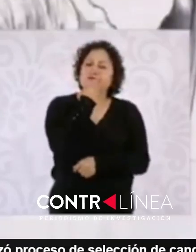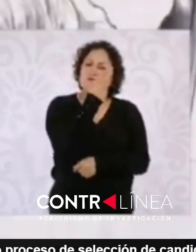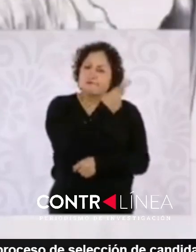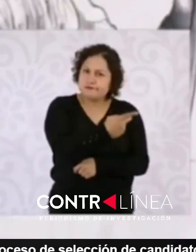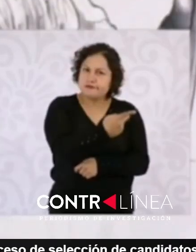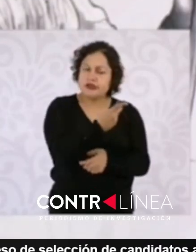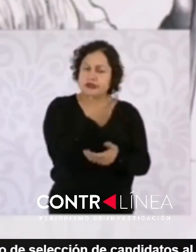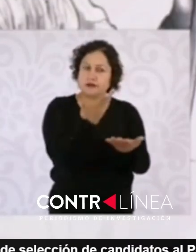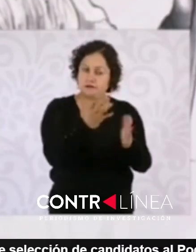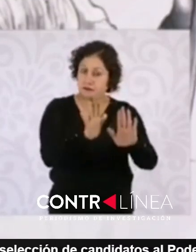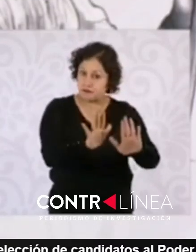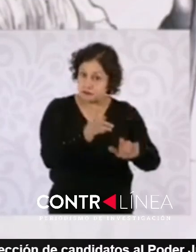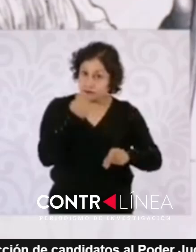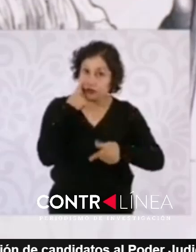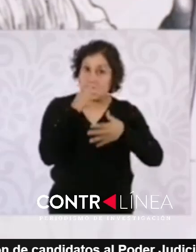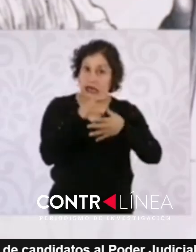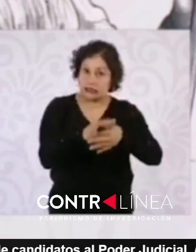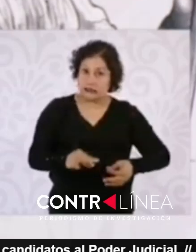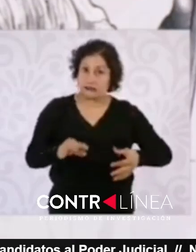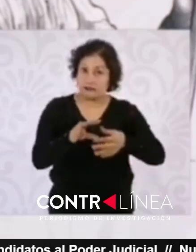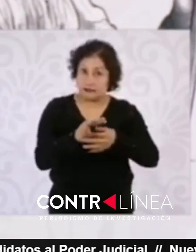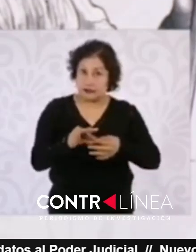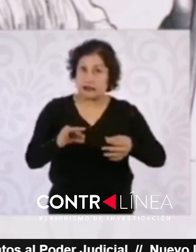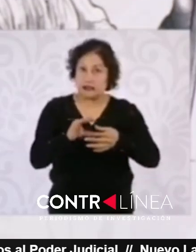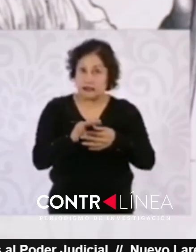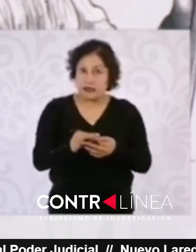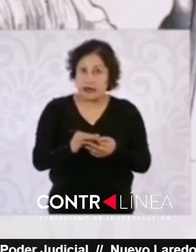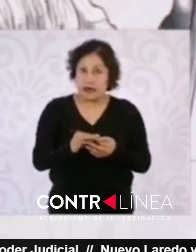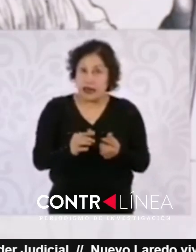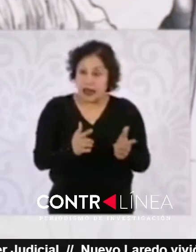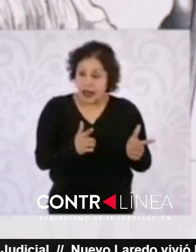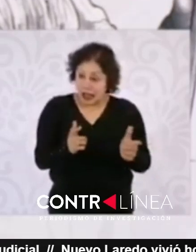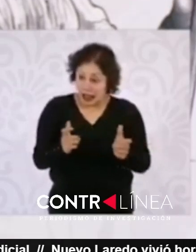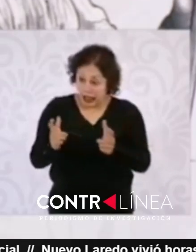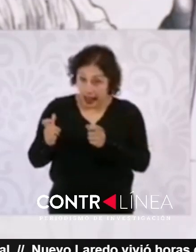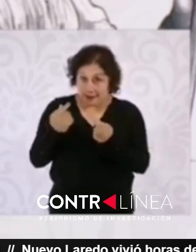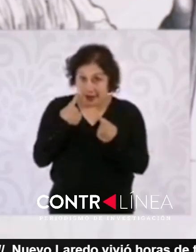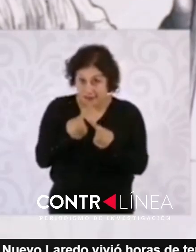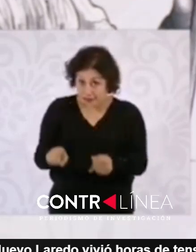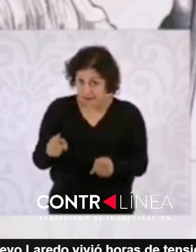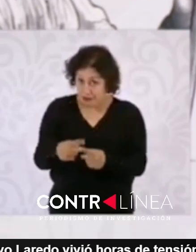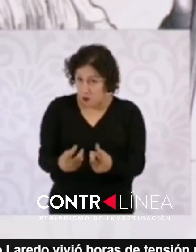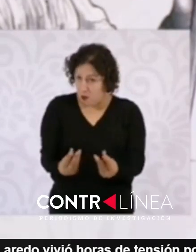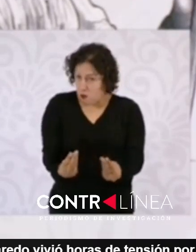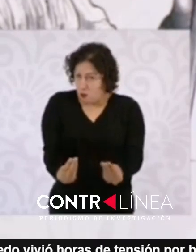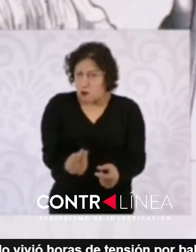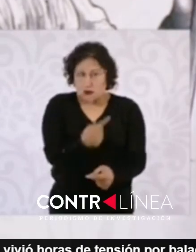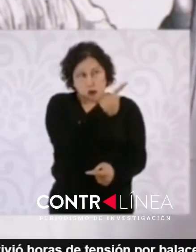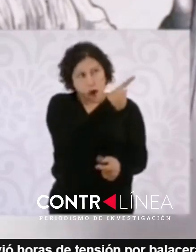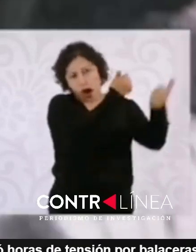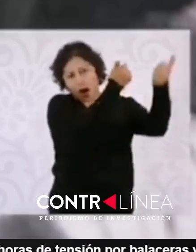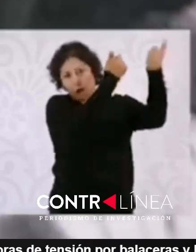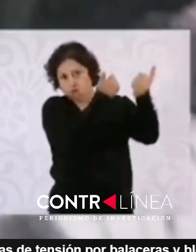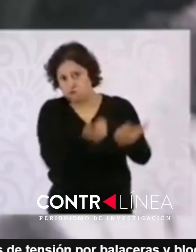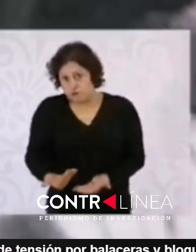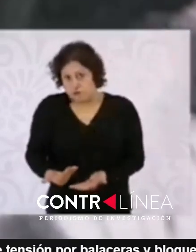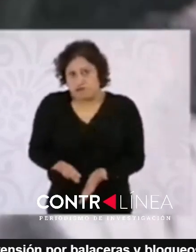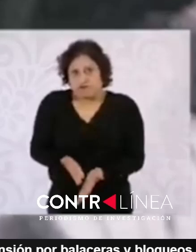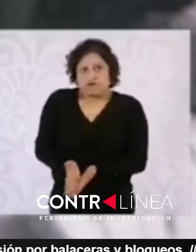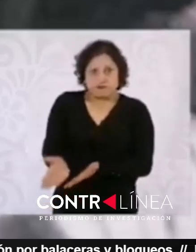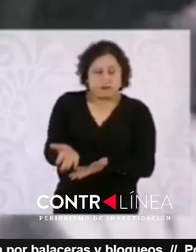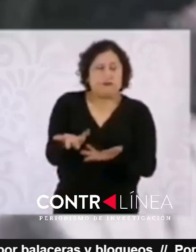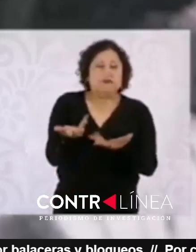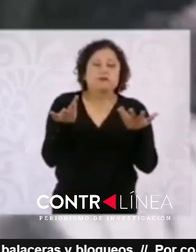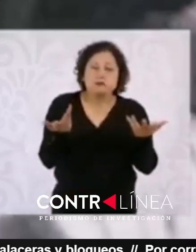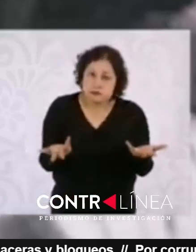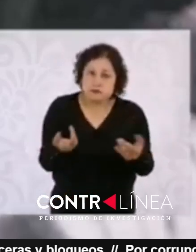de armas de alto poder que entran desde Estados Unidos a México y que estas armas de